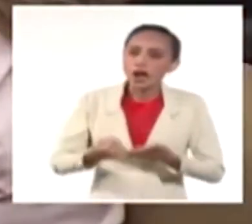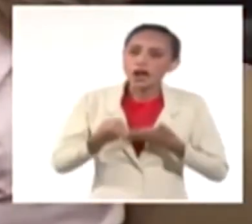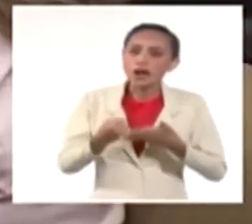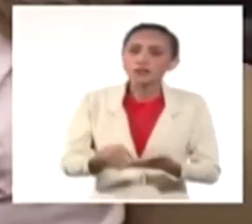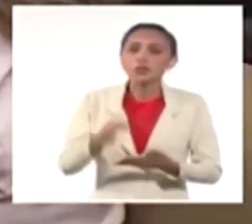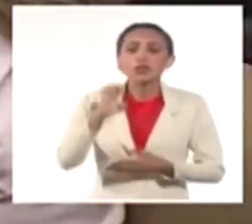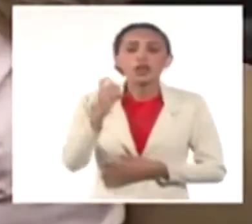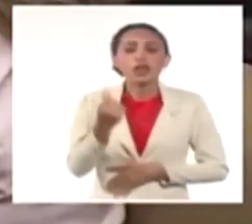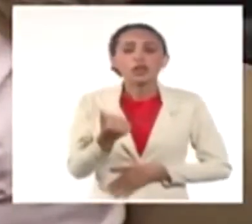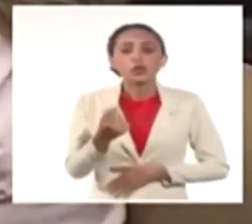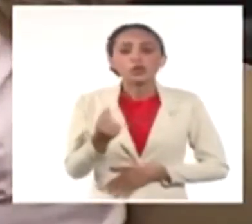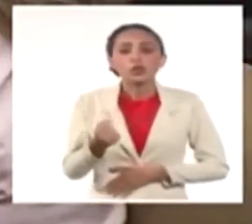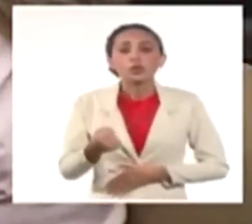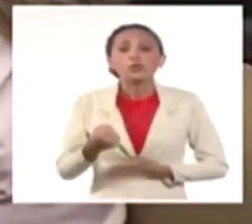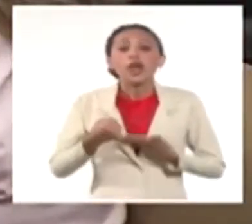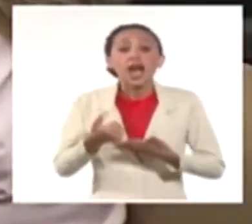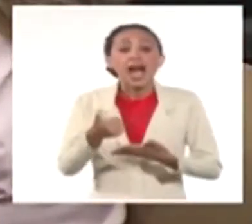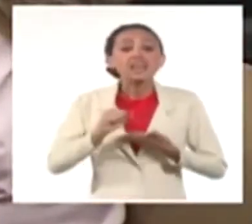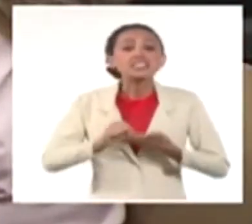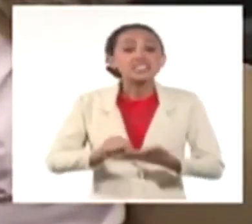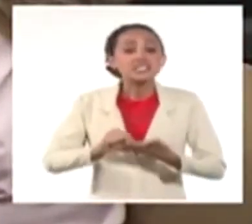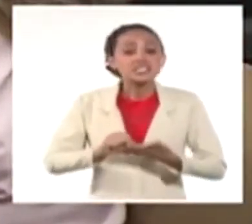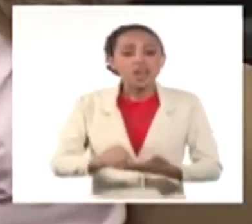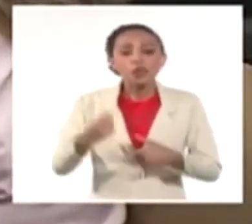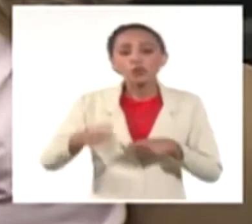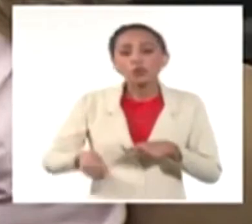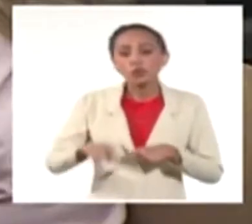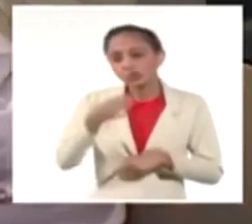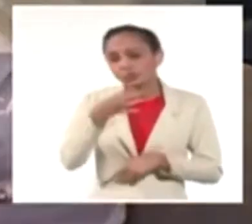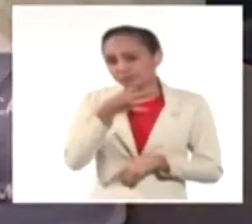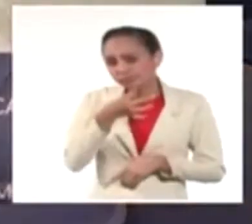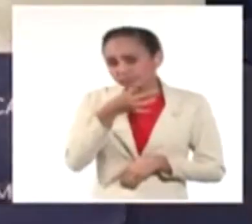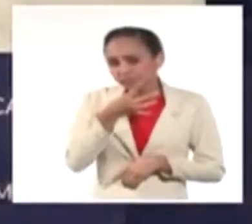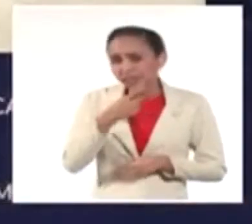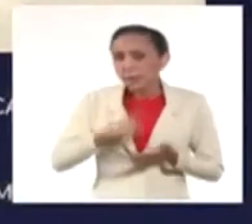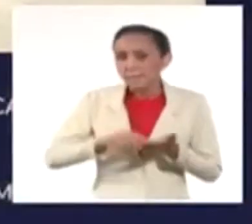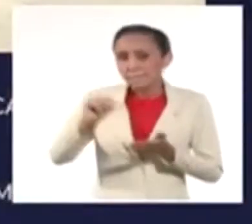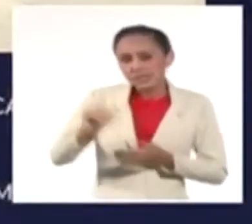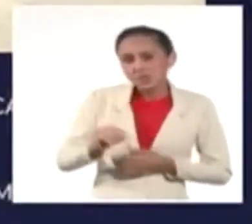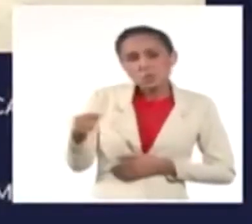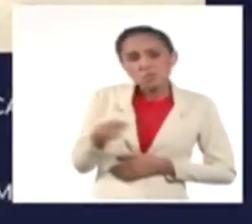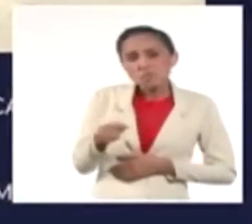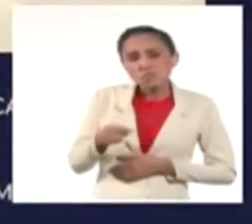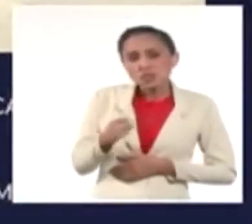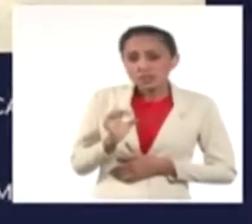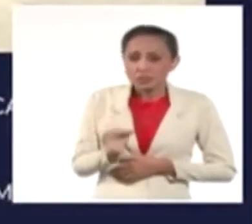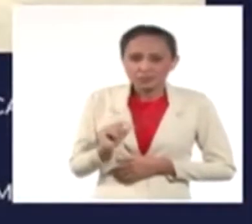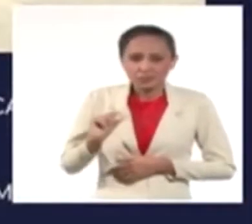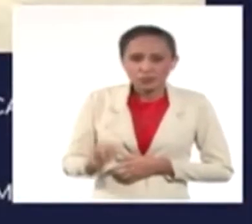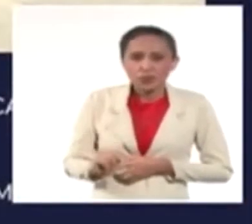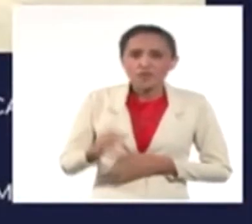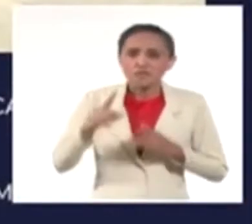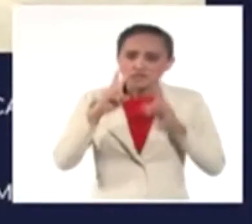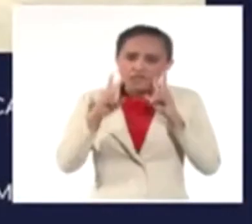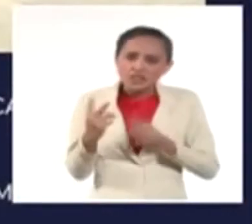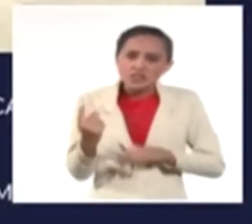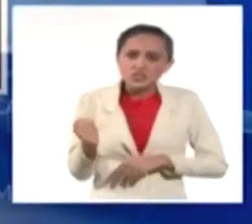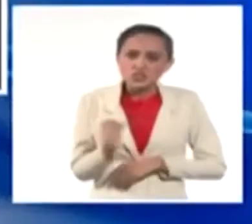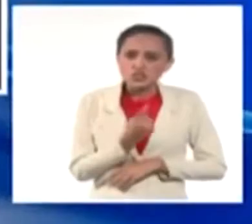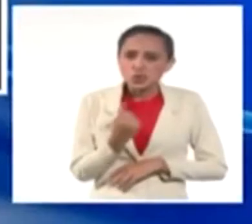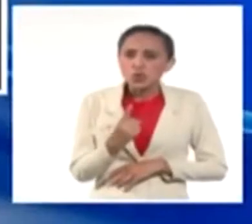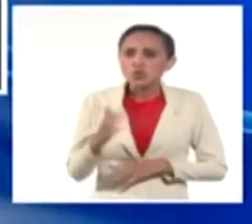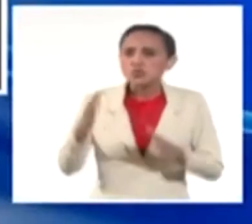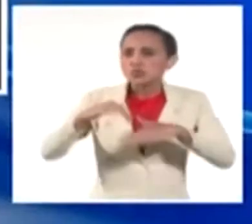a asistenciados y adultos mayores con pensiones mínimas que viven solos y no cuentan con el